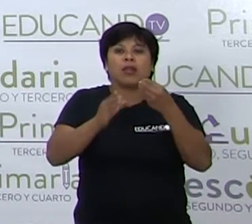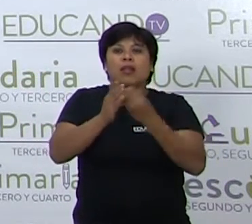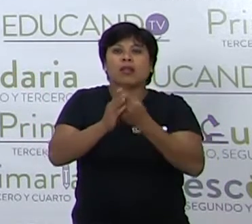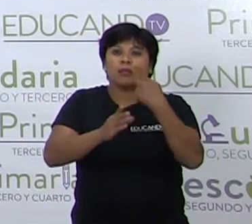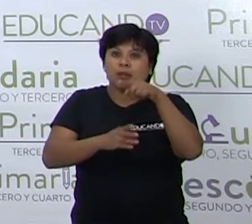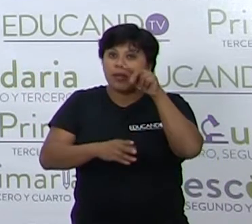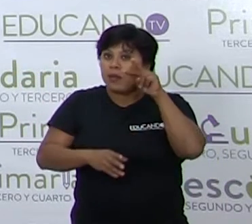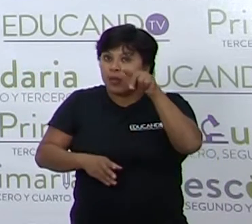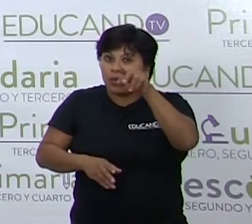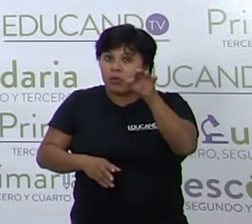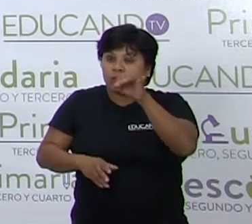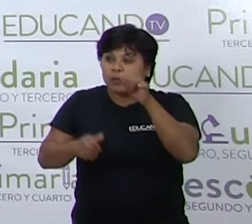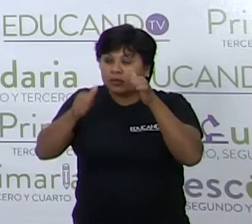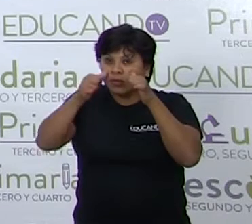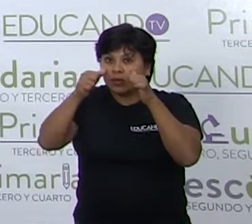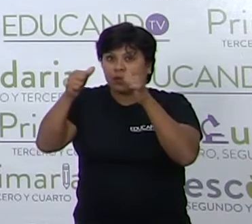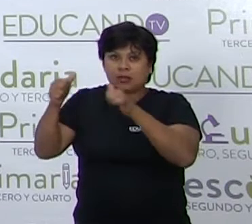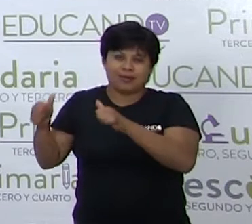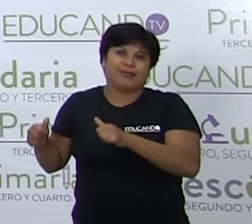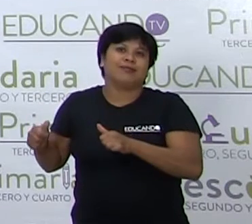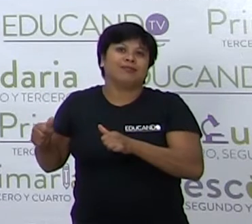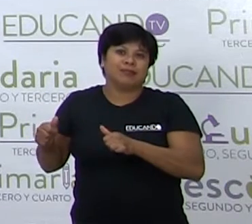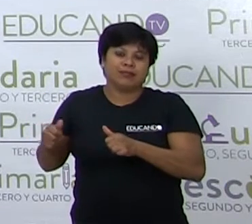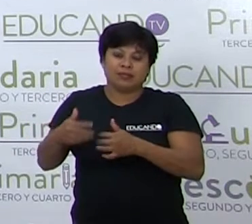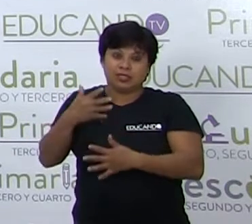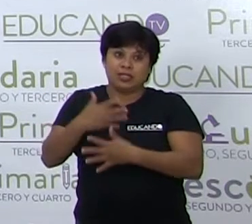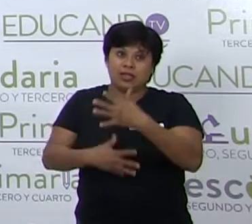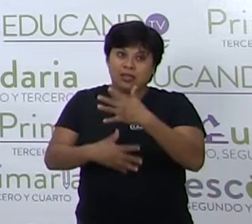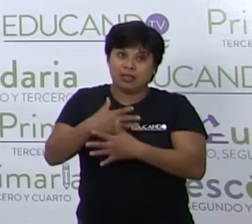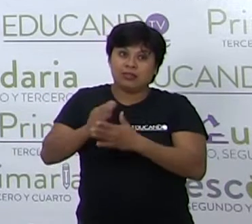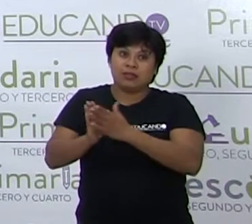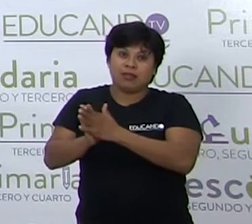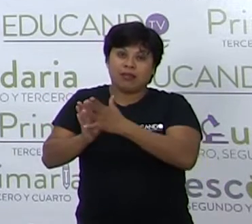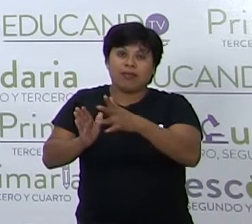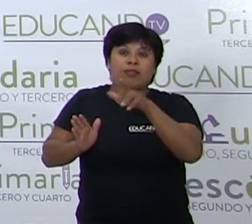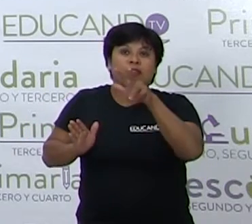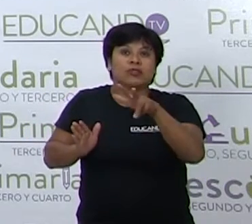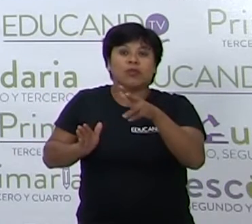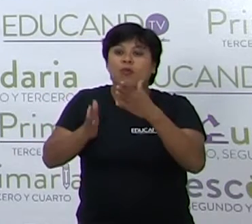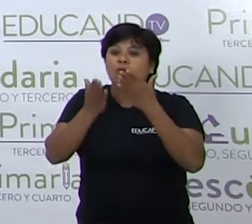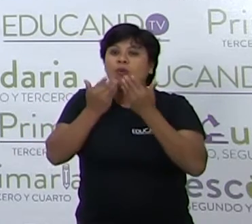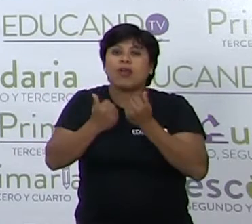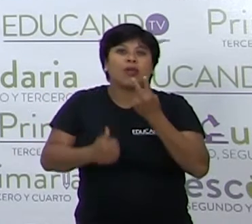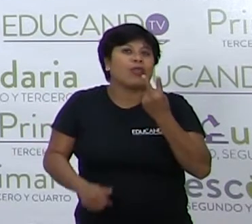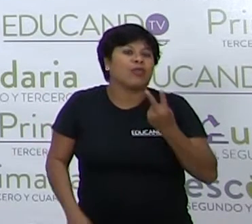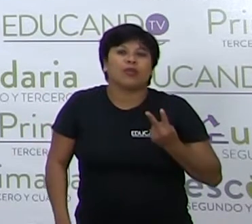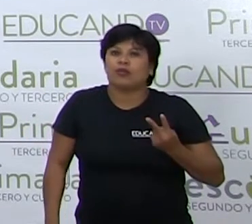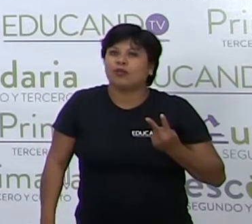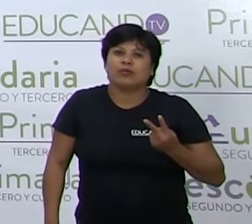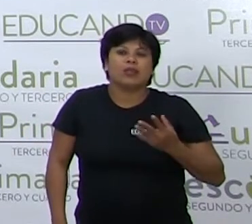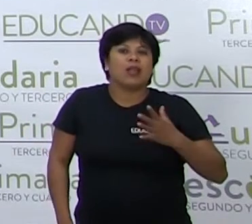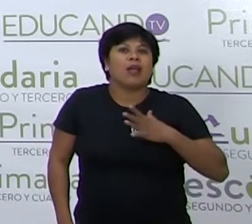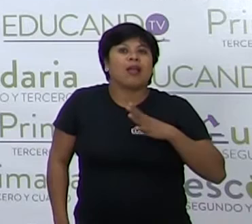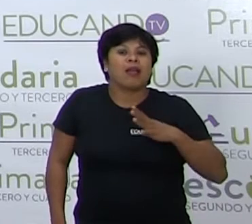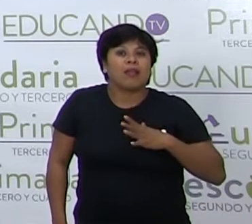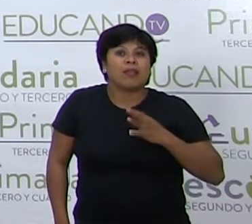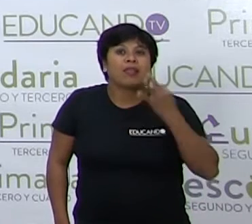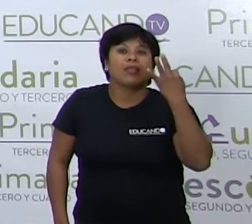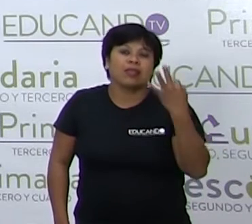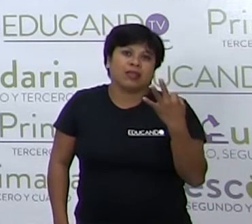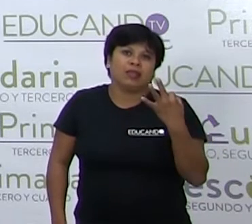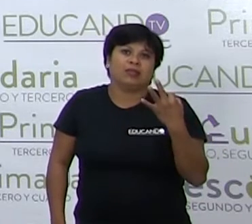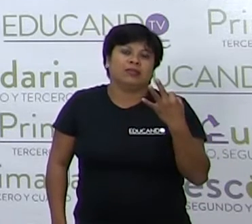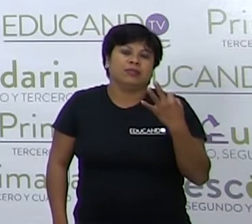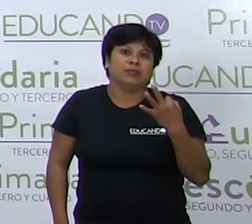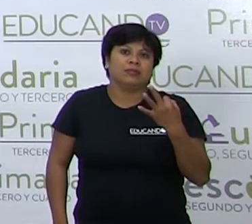estás atento, ¿sí? Del 15 al 18 no hay 2, hay 3.